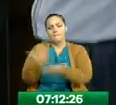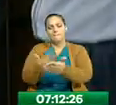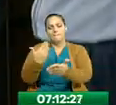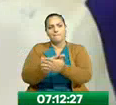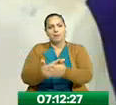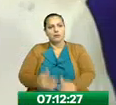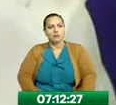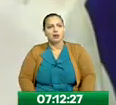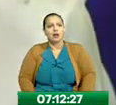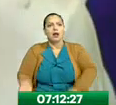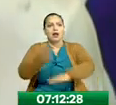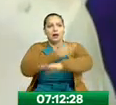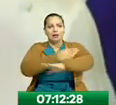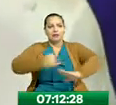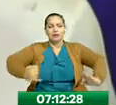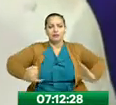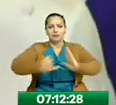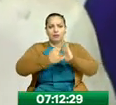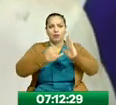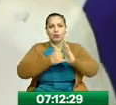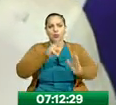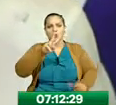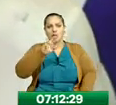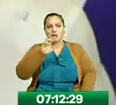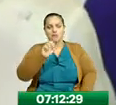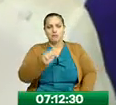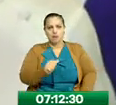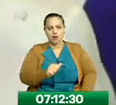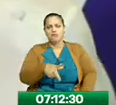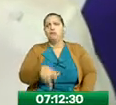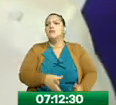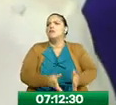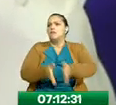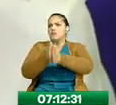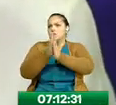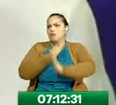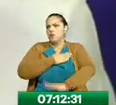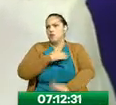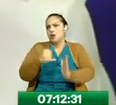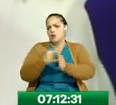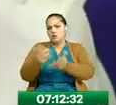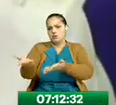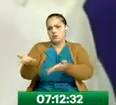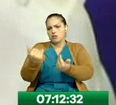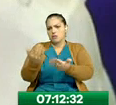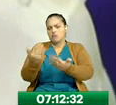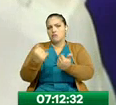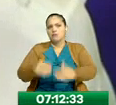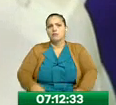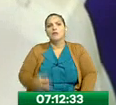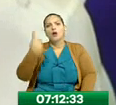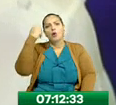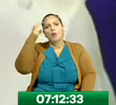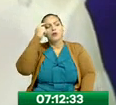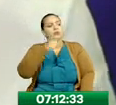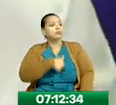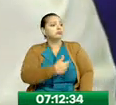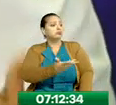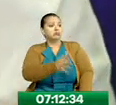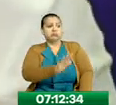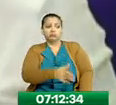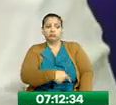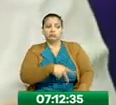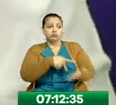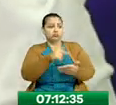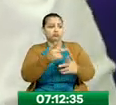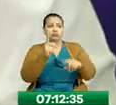agregado. El día viernes a las 10:30 a.m. hemos sido citados para escuchar la resolución del juez, a ver a